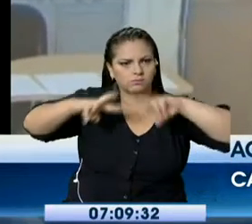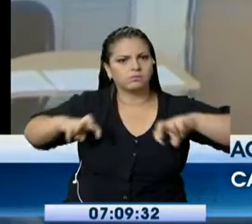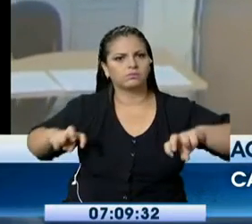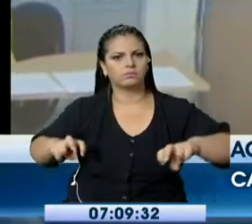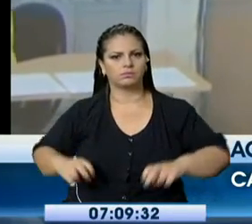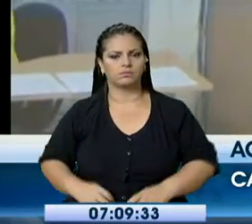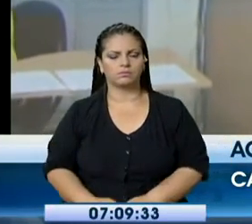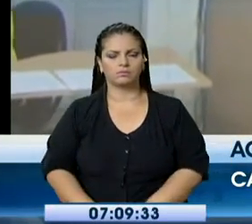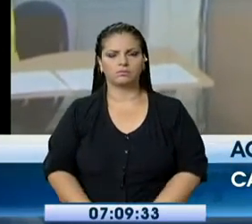ruiz